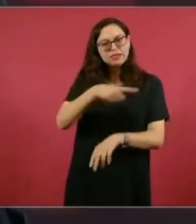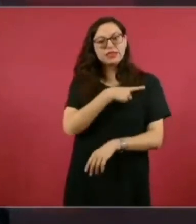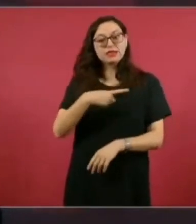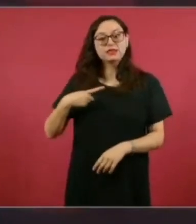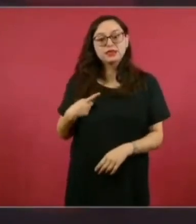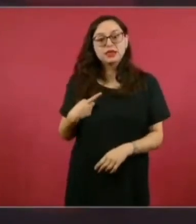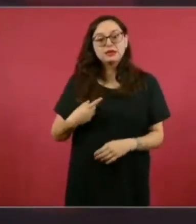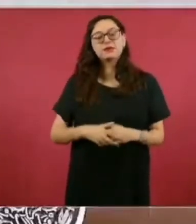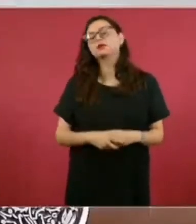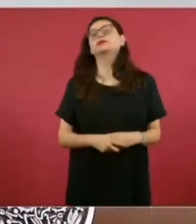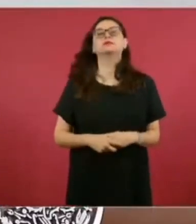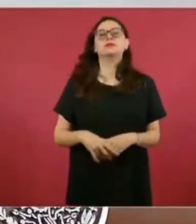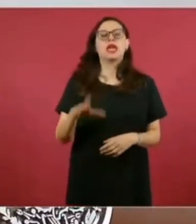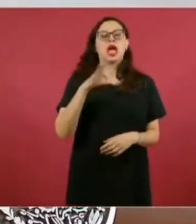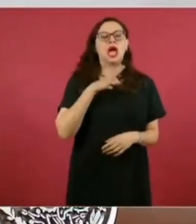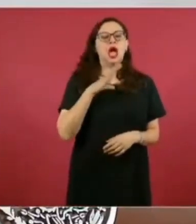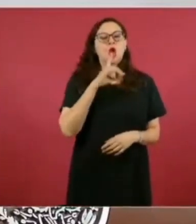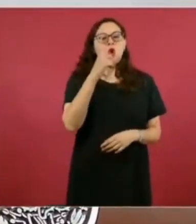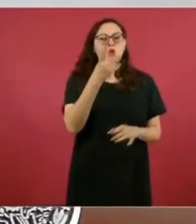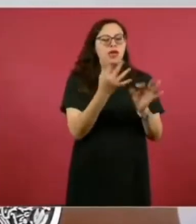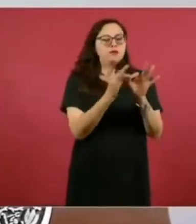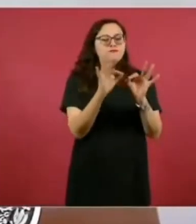de Washington, a ver si la pones.